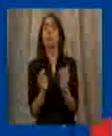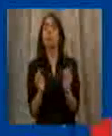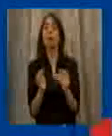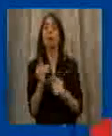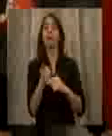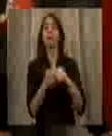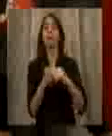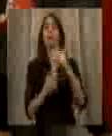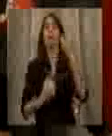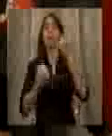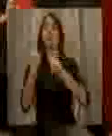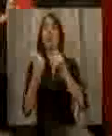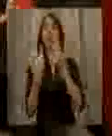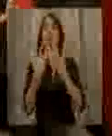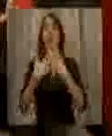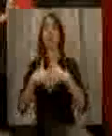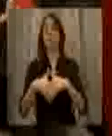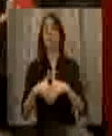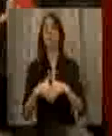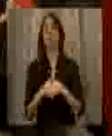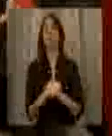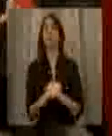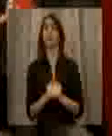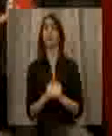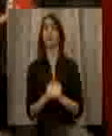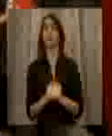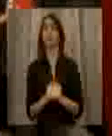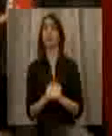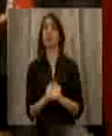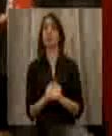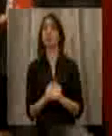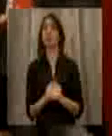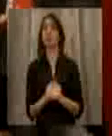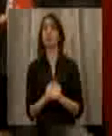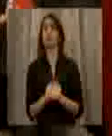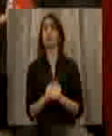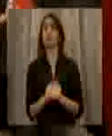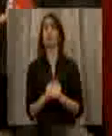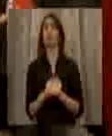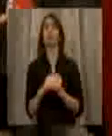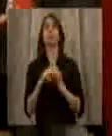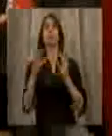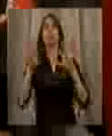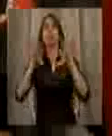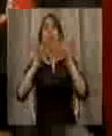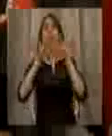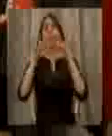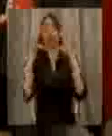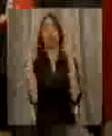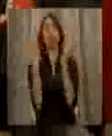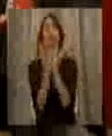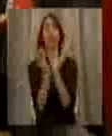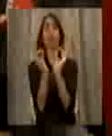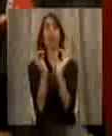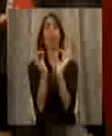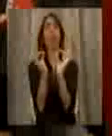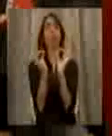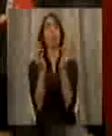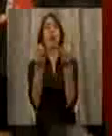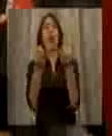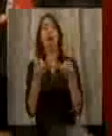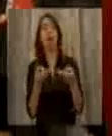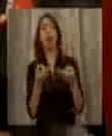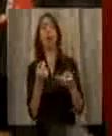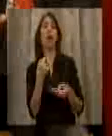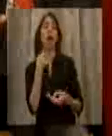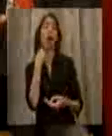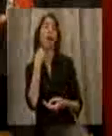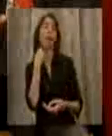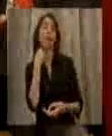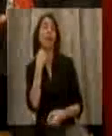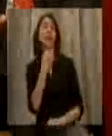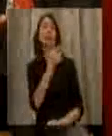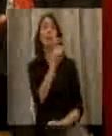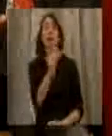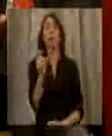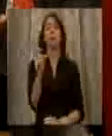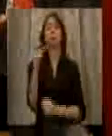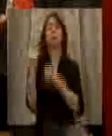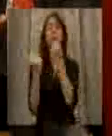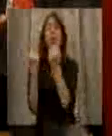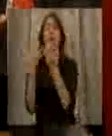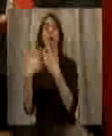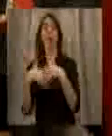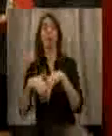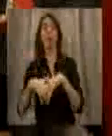medianas empresas especialmente, que en un universo afecta significativamente a, entre personas y